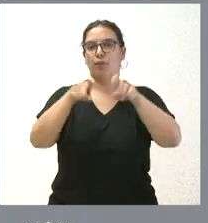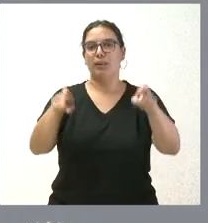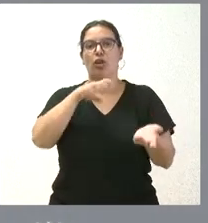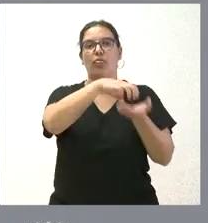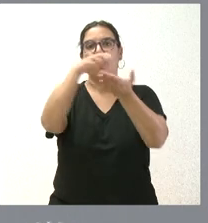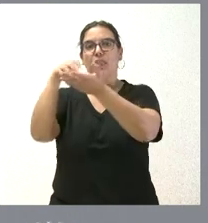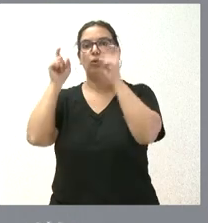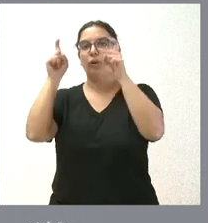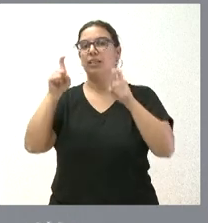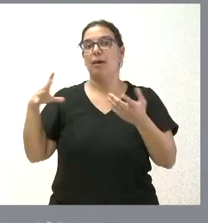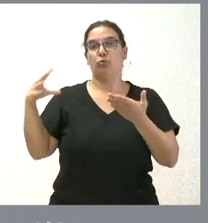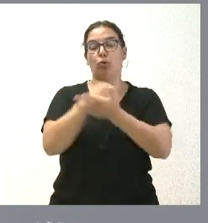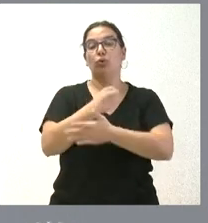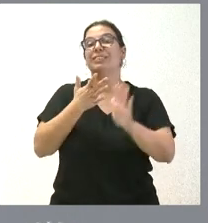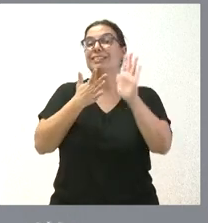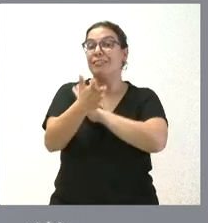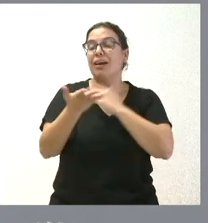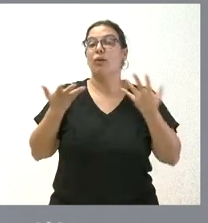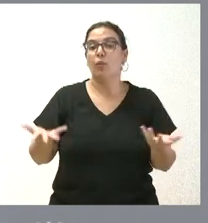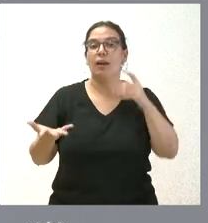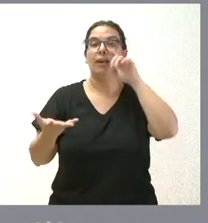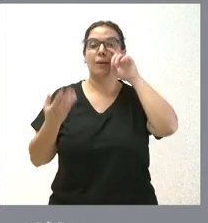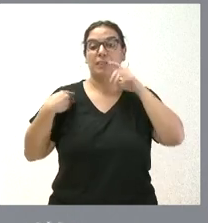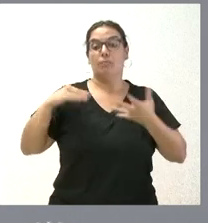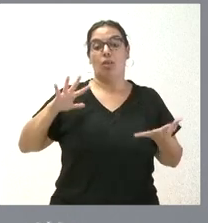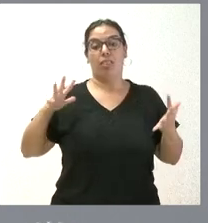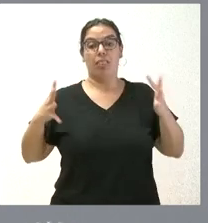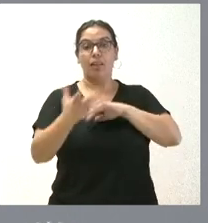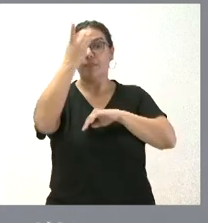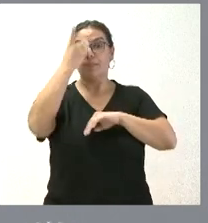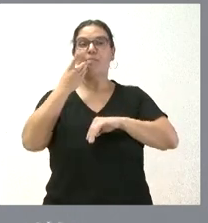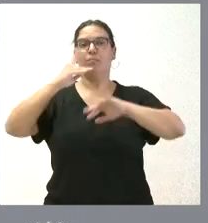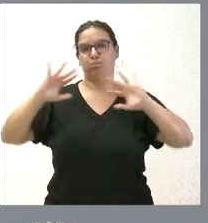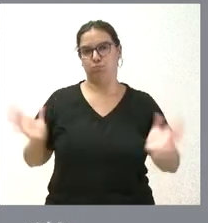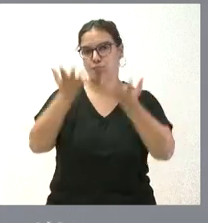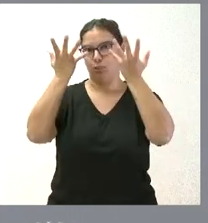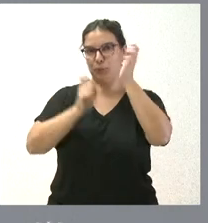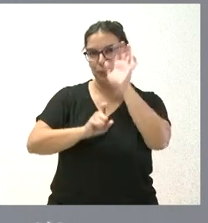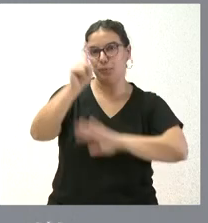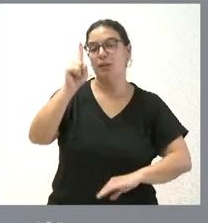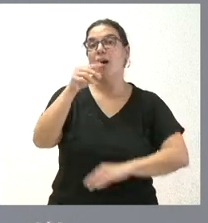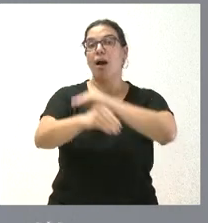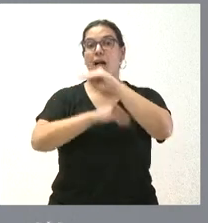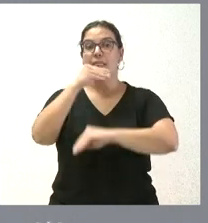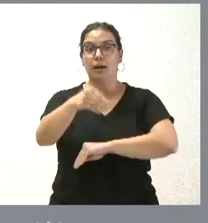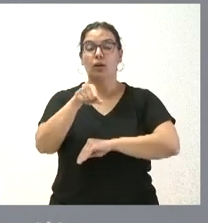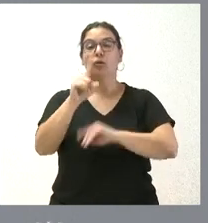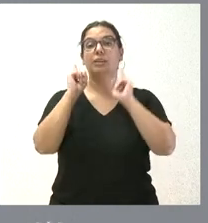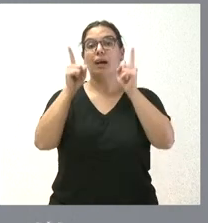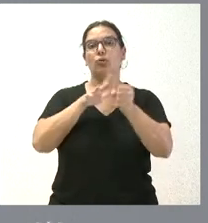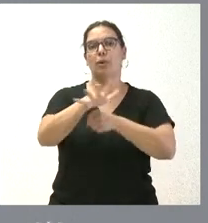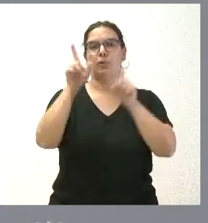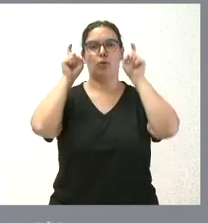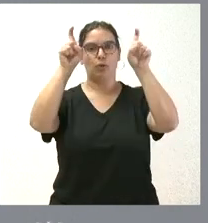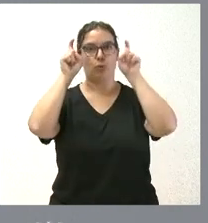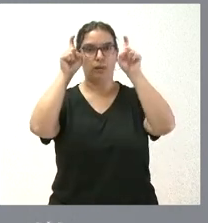educativos. Se trata, en definitiva, de impulsar la digitalización en Castilla y León y hacerlo, en este caso, a través del mundo educativo. Y,